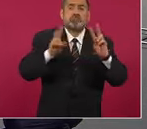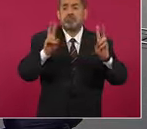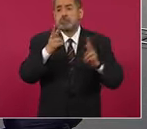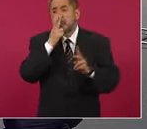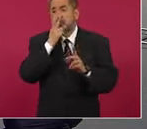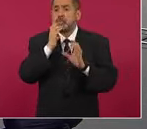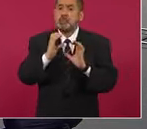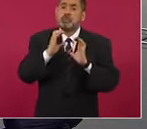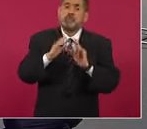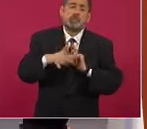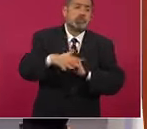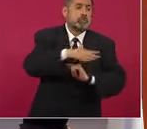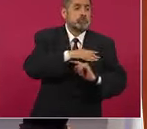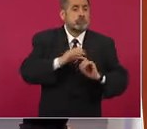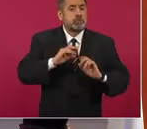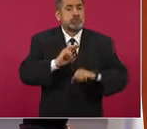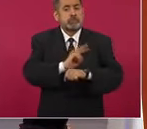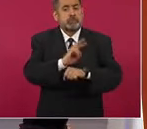de